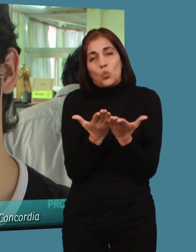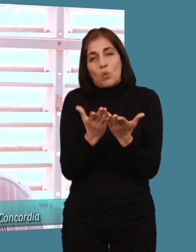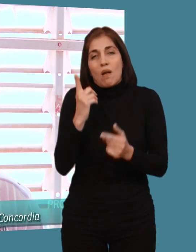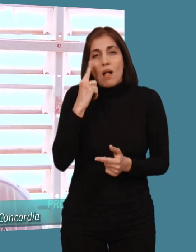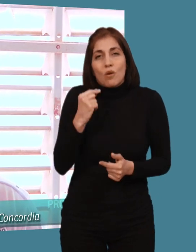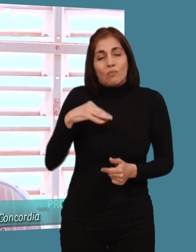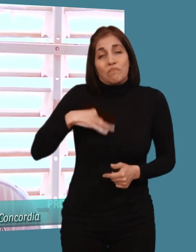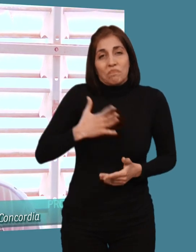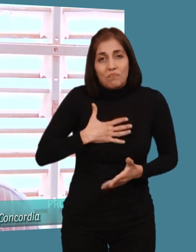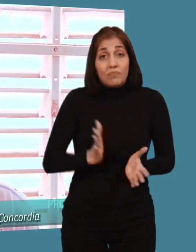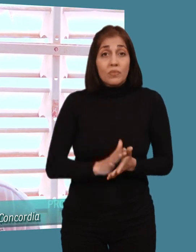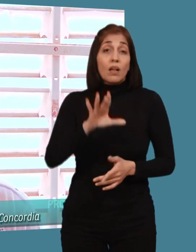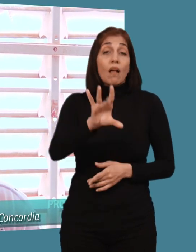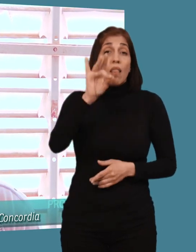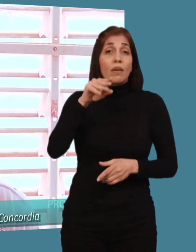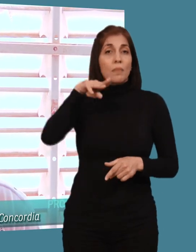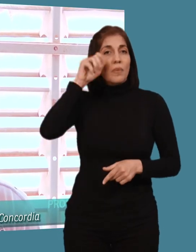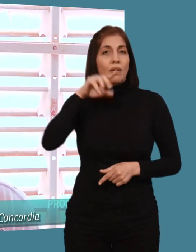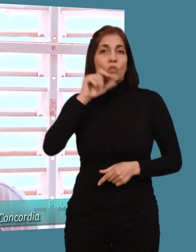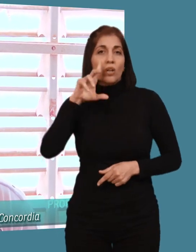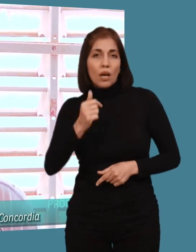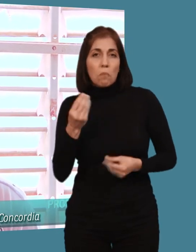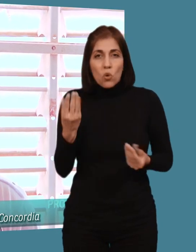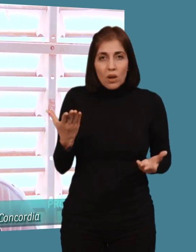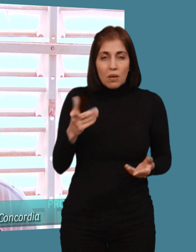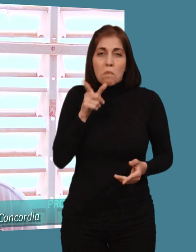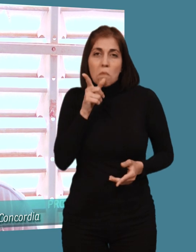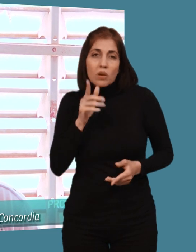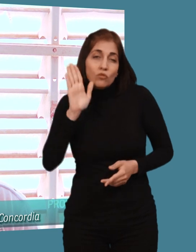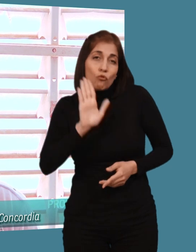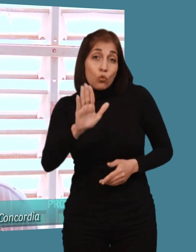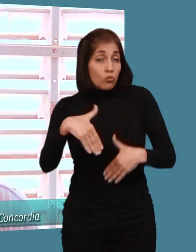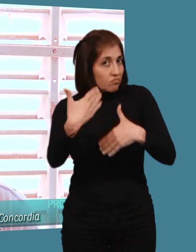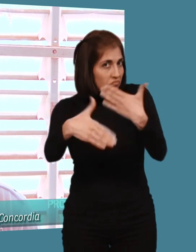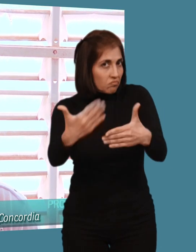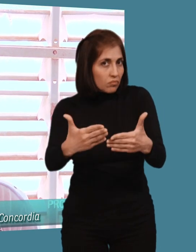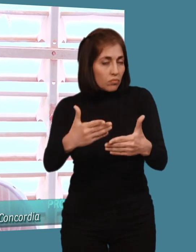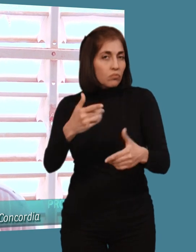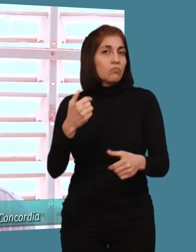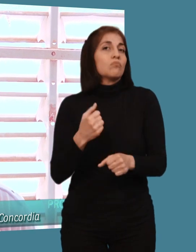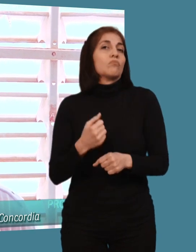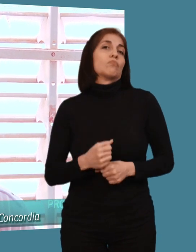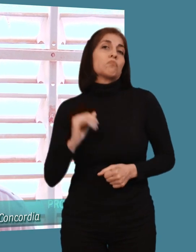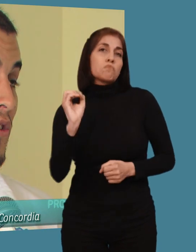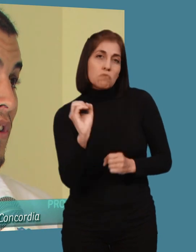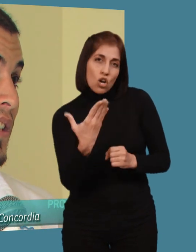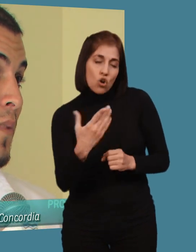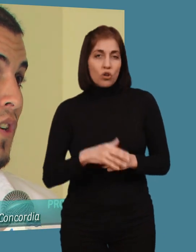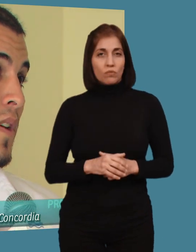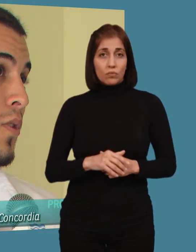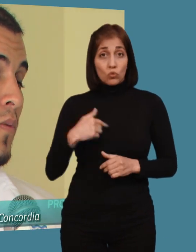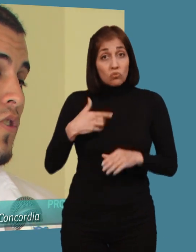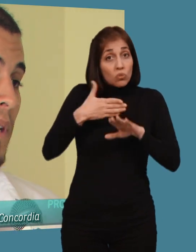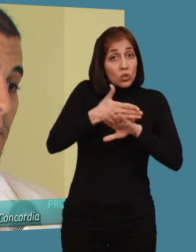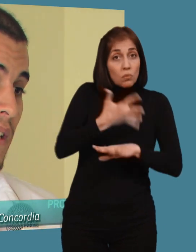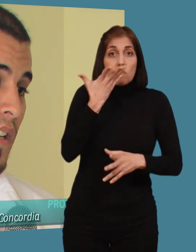vida. Elegí mecatrónica porque parece ser que tiene mucho futuro, un salir adelante mejor. Yo entré porque